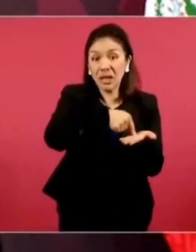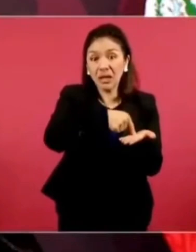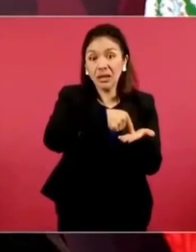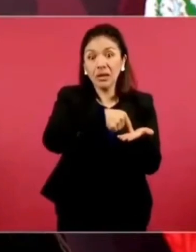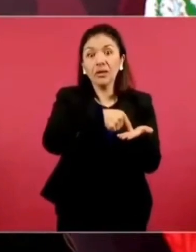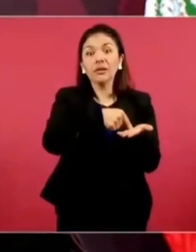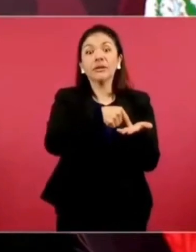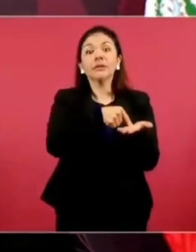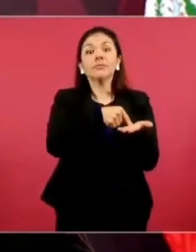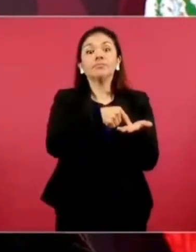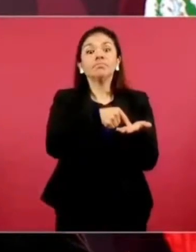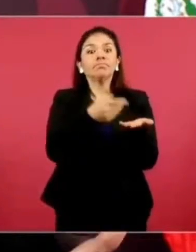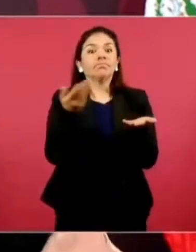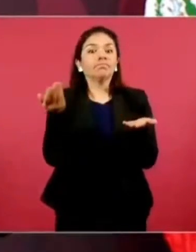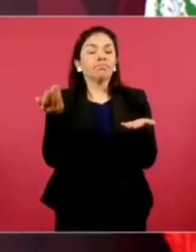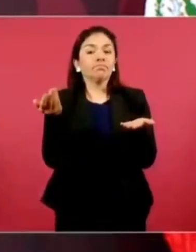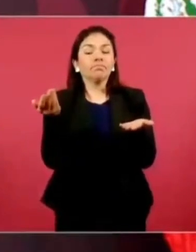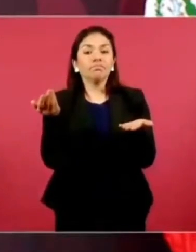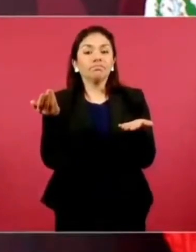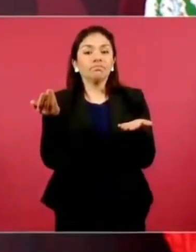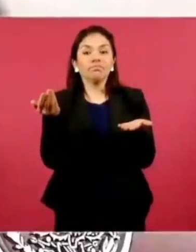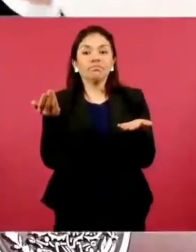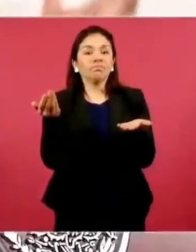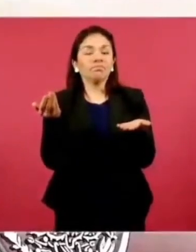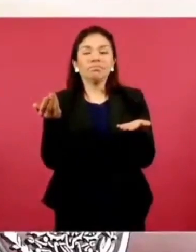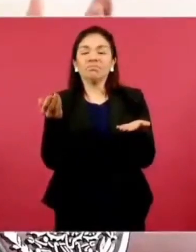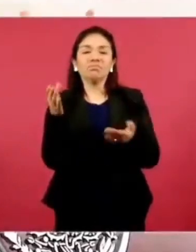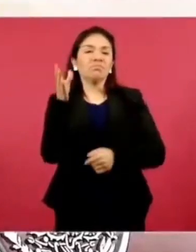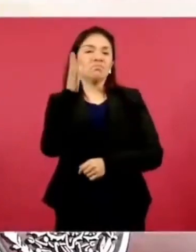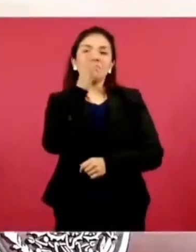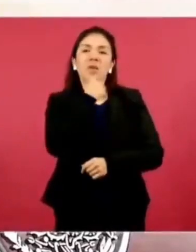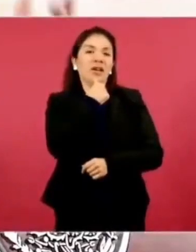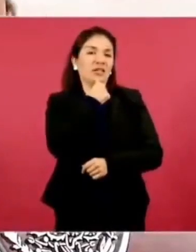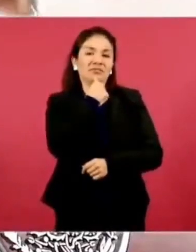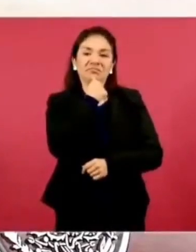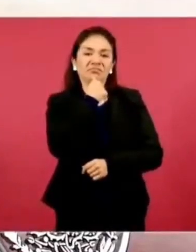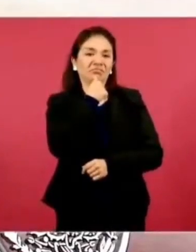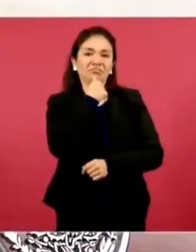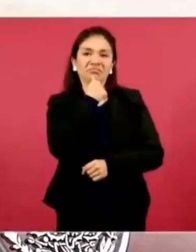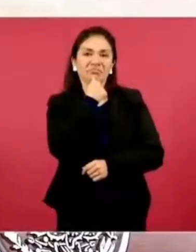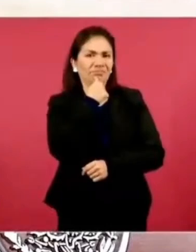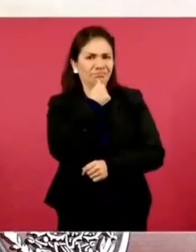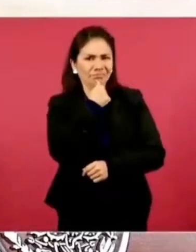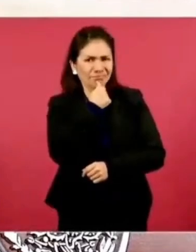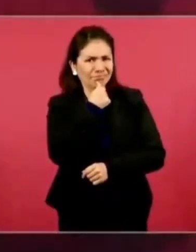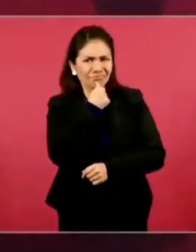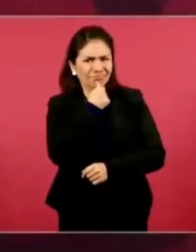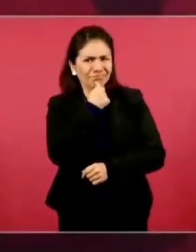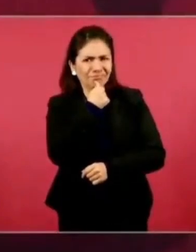sí, imposible, pues no,